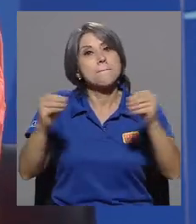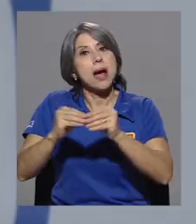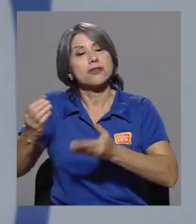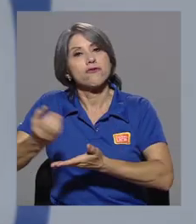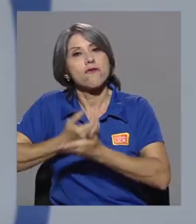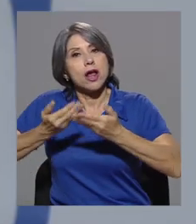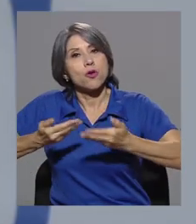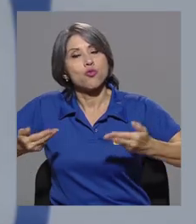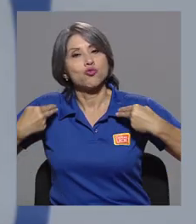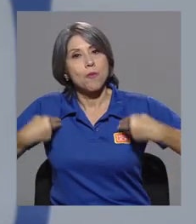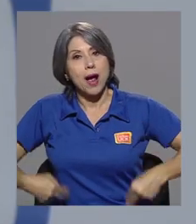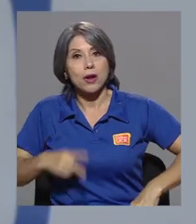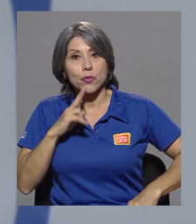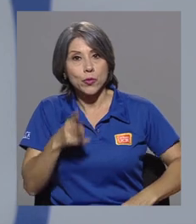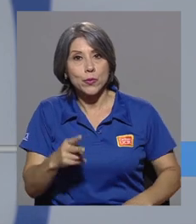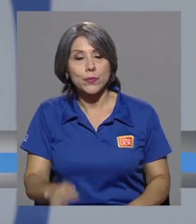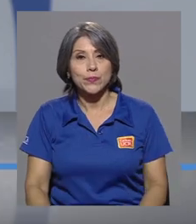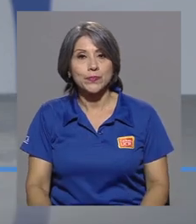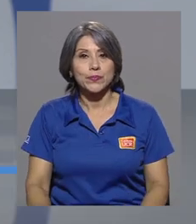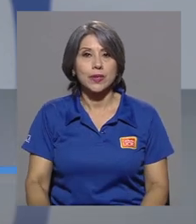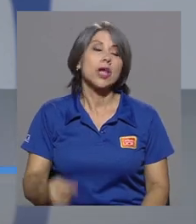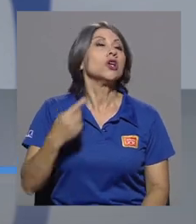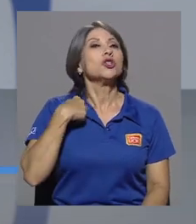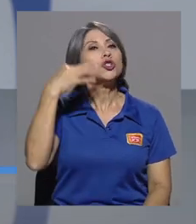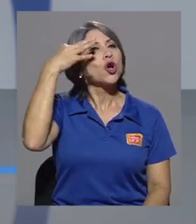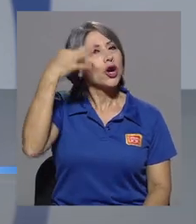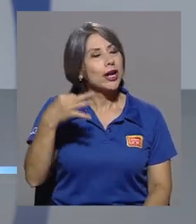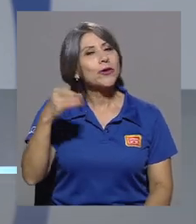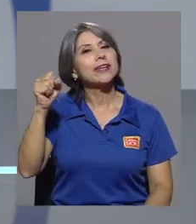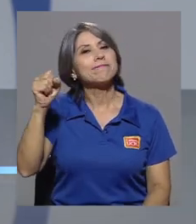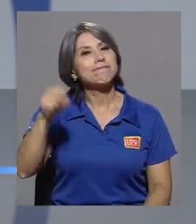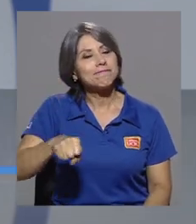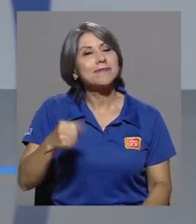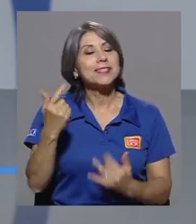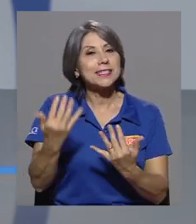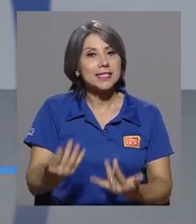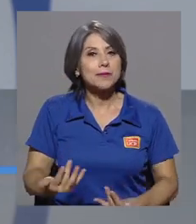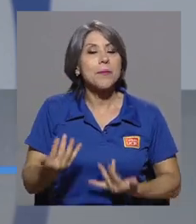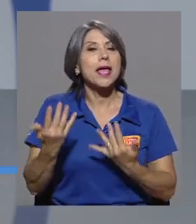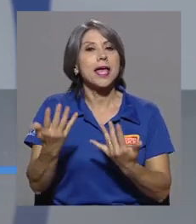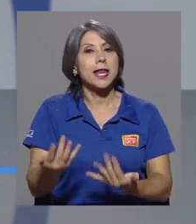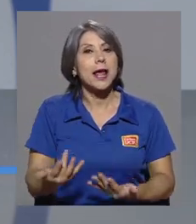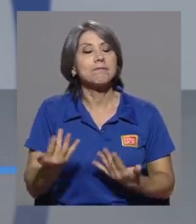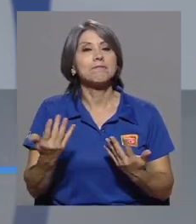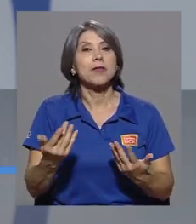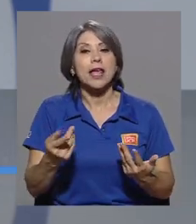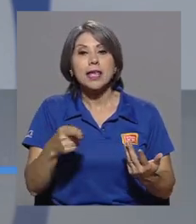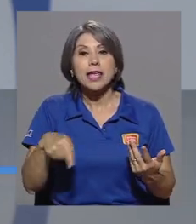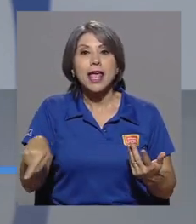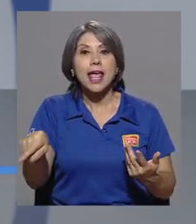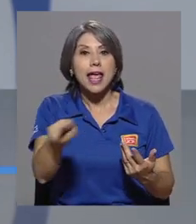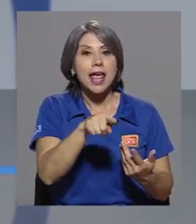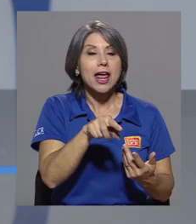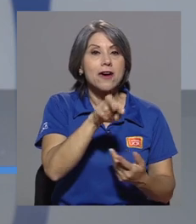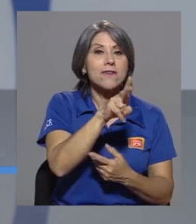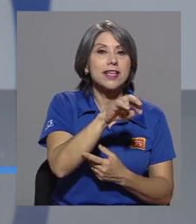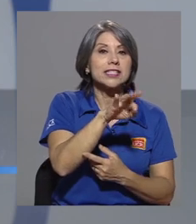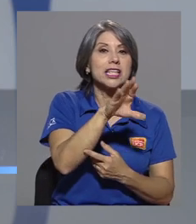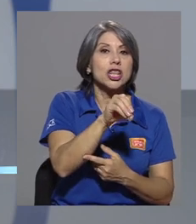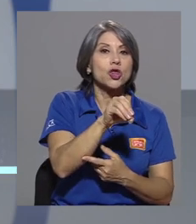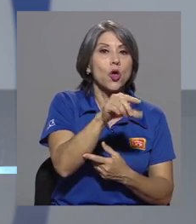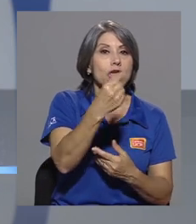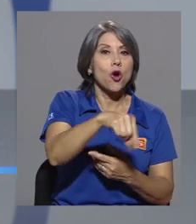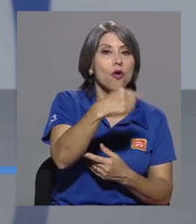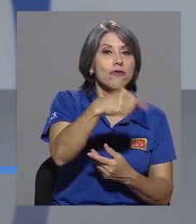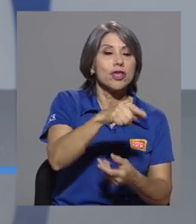humano yo creo que se espera definitivamente que la transformación del recinto de golfito en una